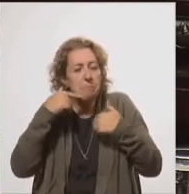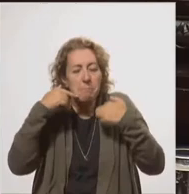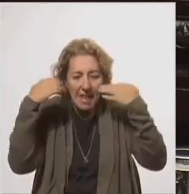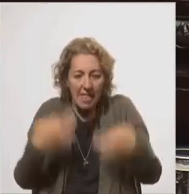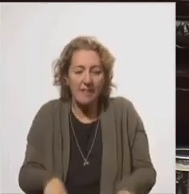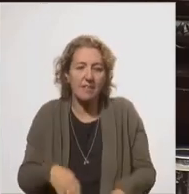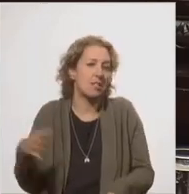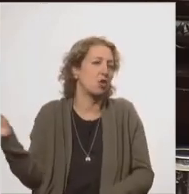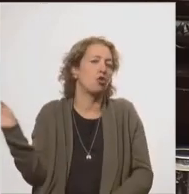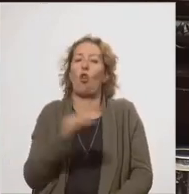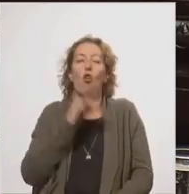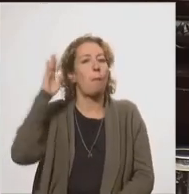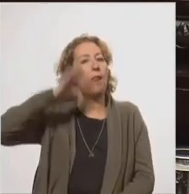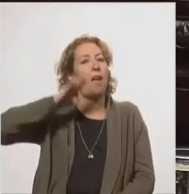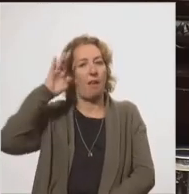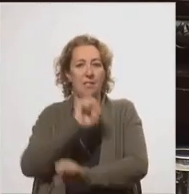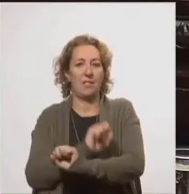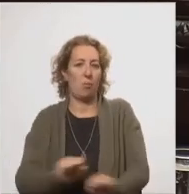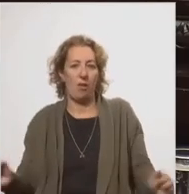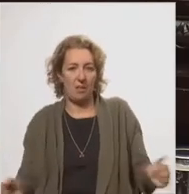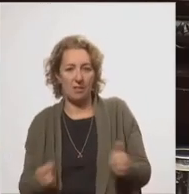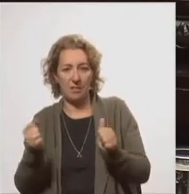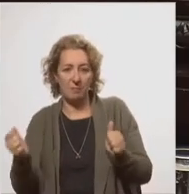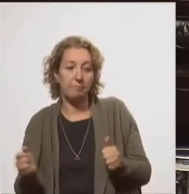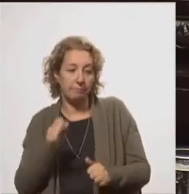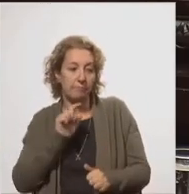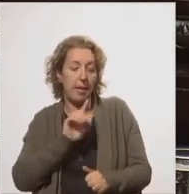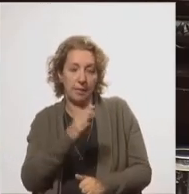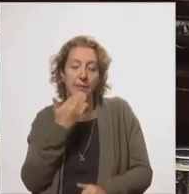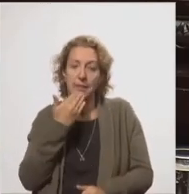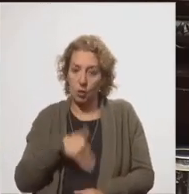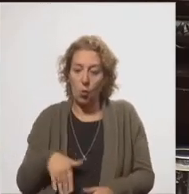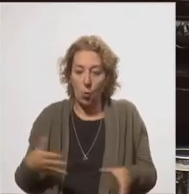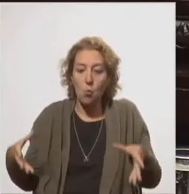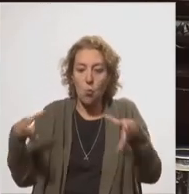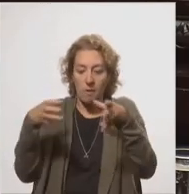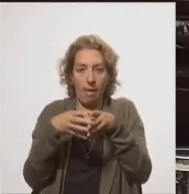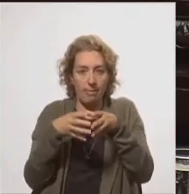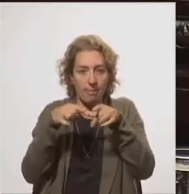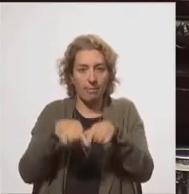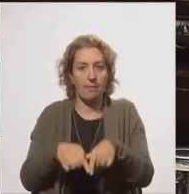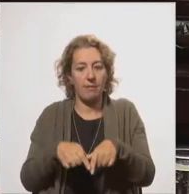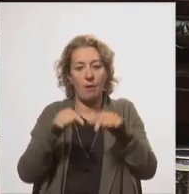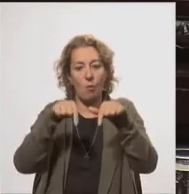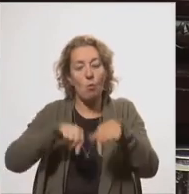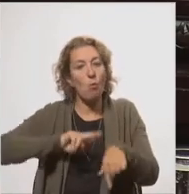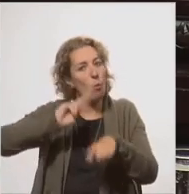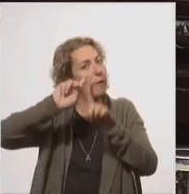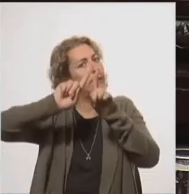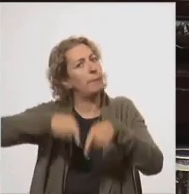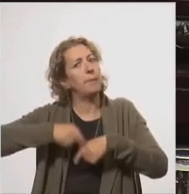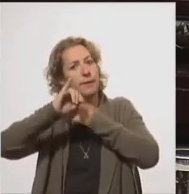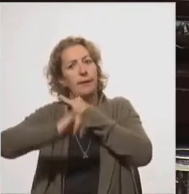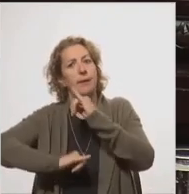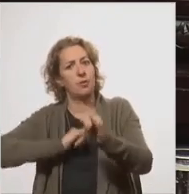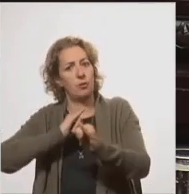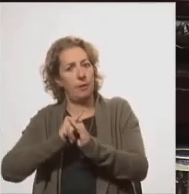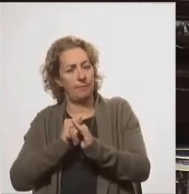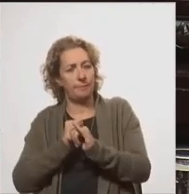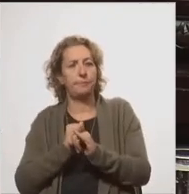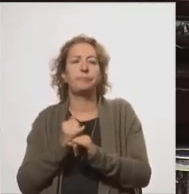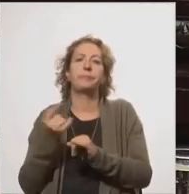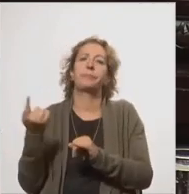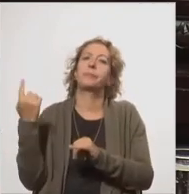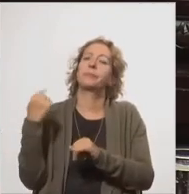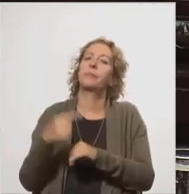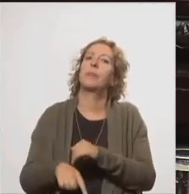de todos ellos. Así lo ha entendido la comunidad local e internacional, que ha recogido su contribución en